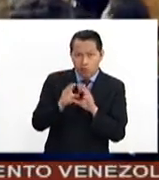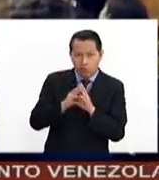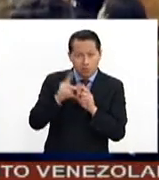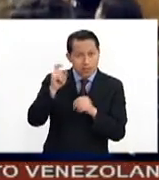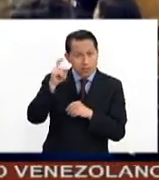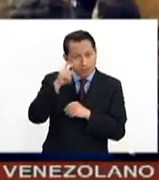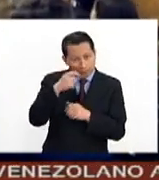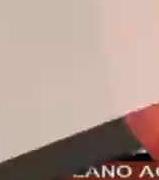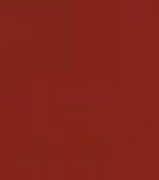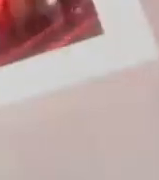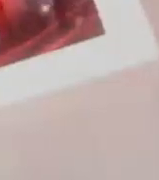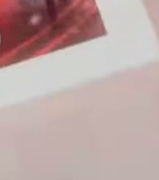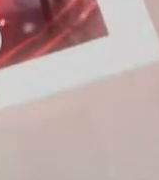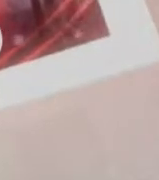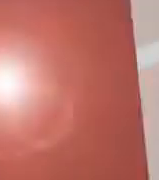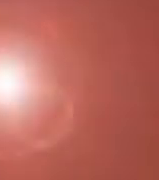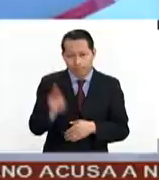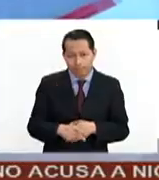extraordinariamente delicada.